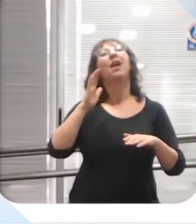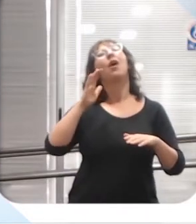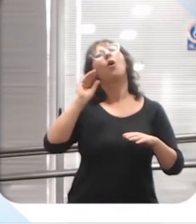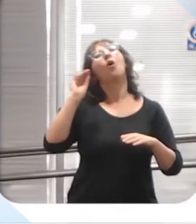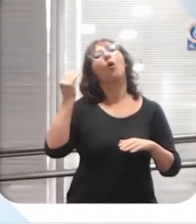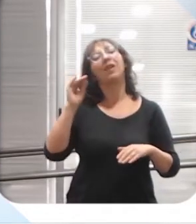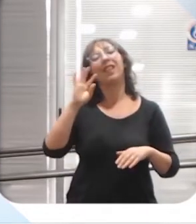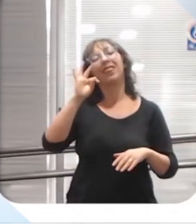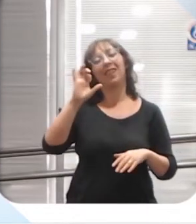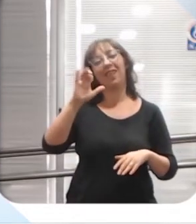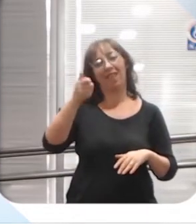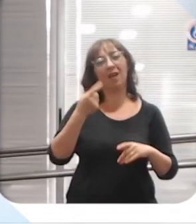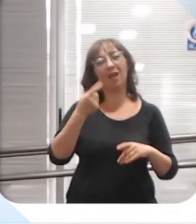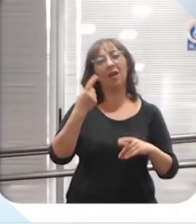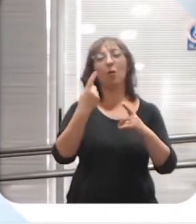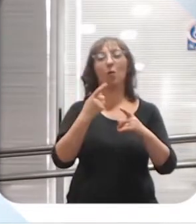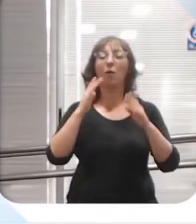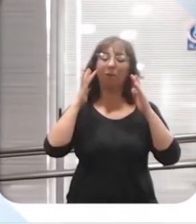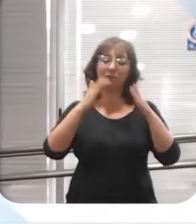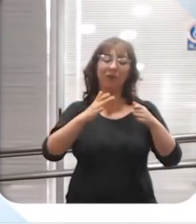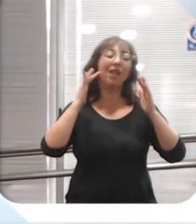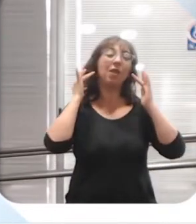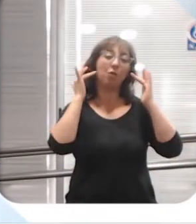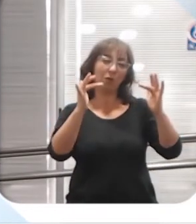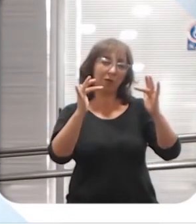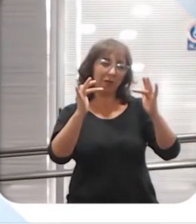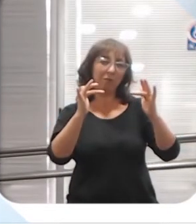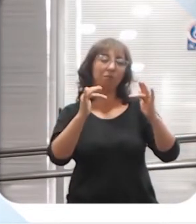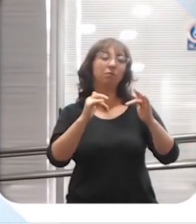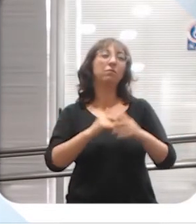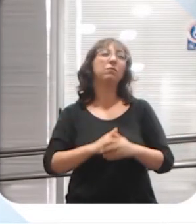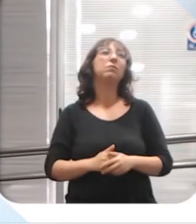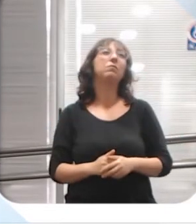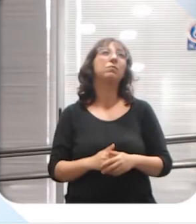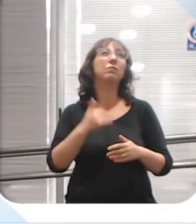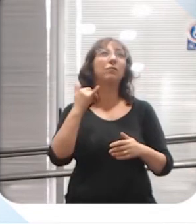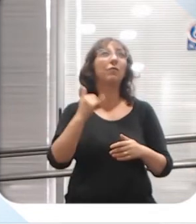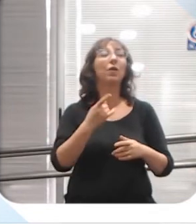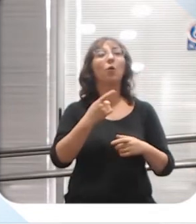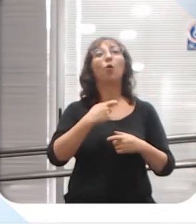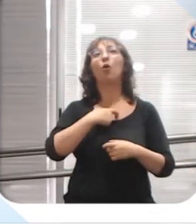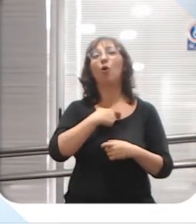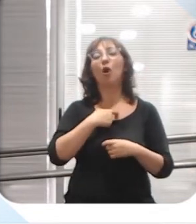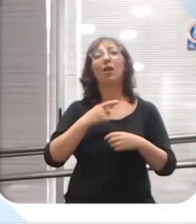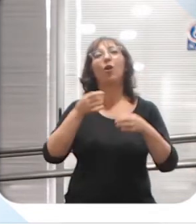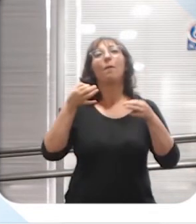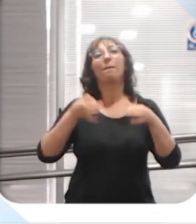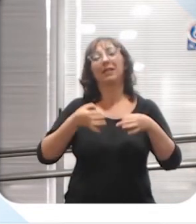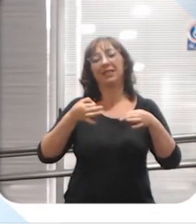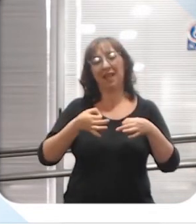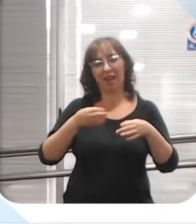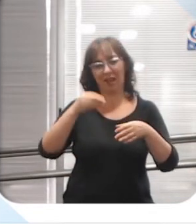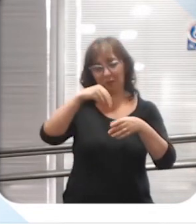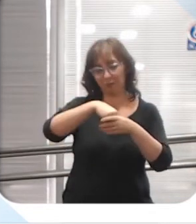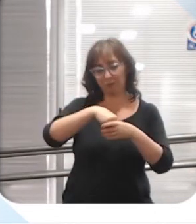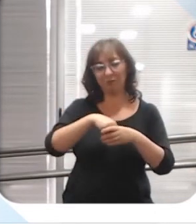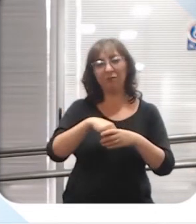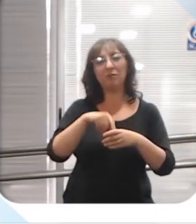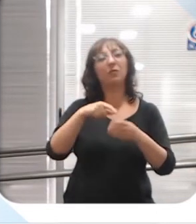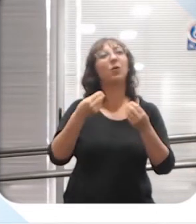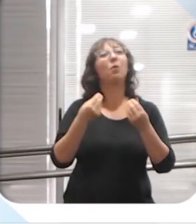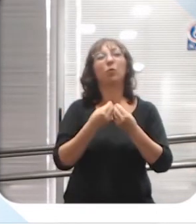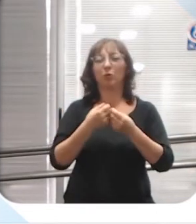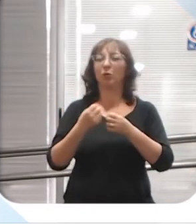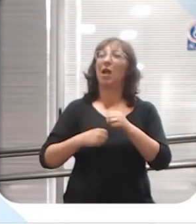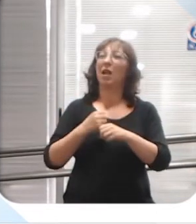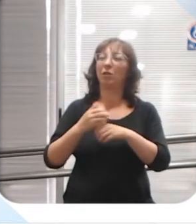Tenemos dos áreas de trabajo, una es una área educativa, donde tenemos un colegio de educación especial. Muchos